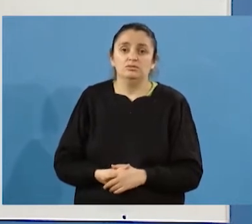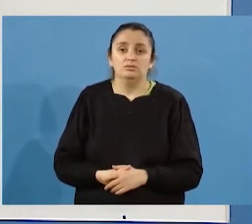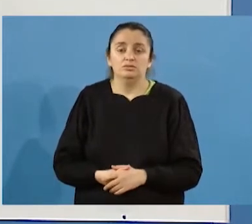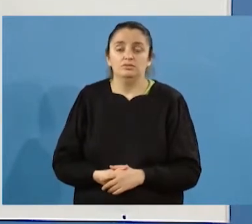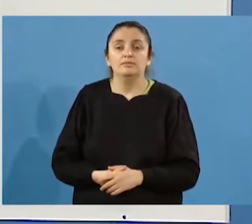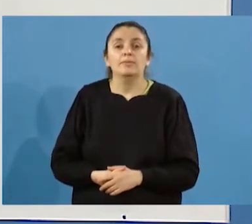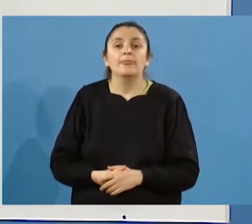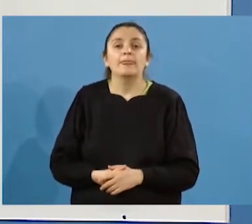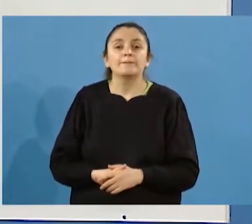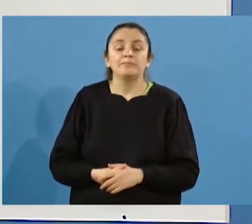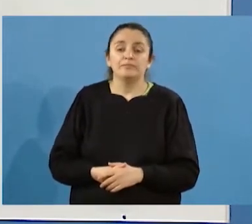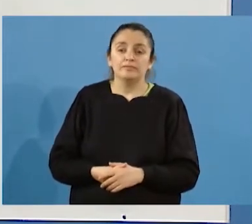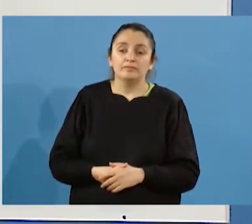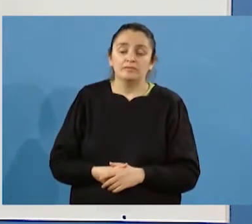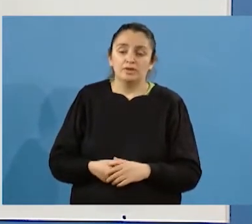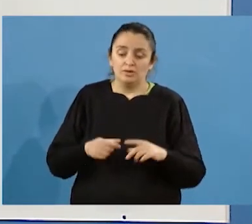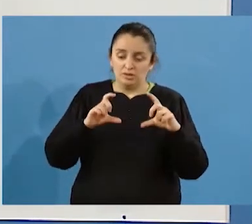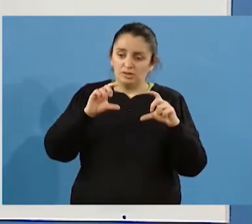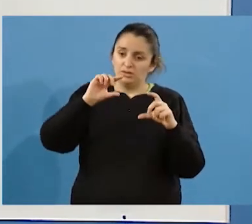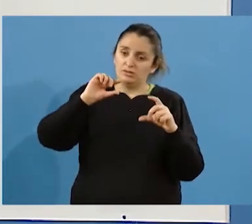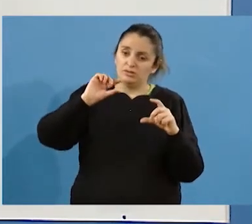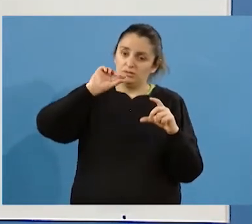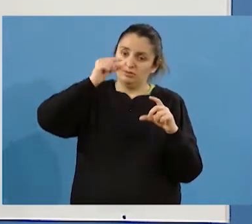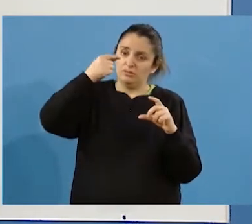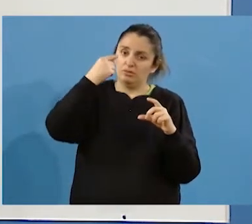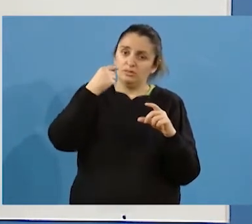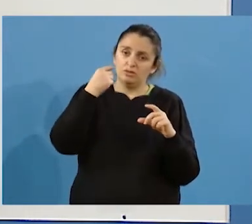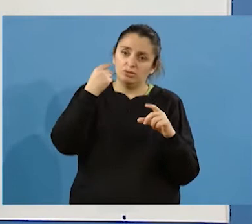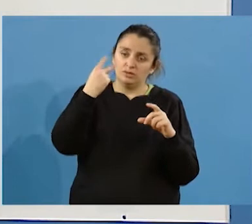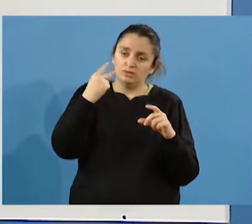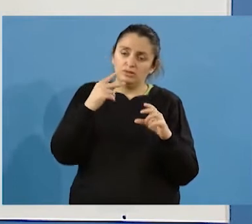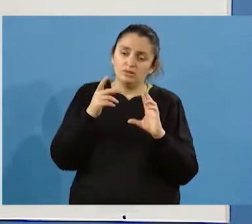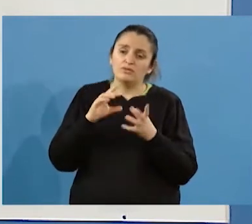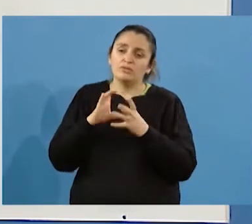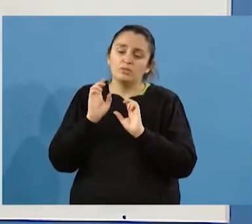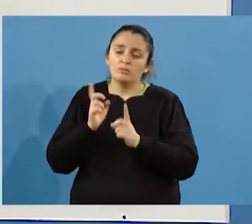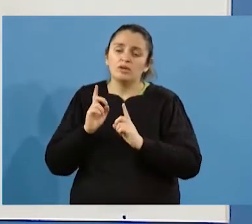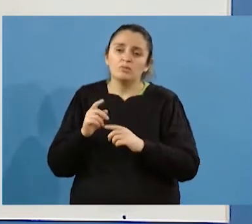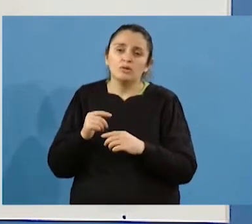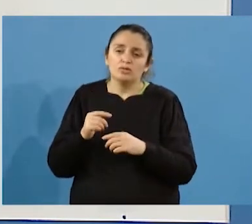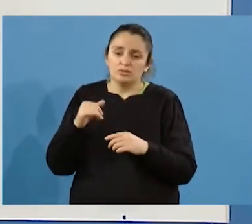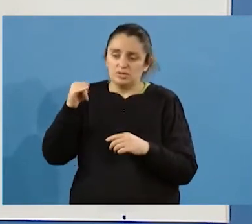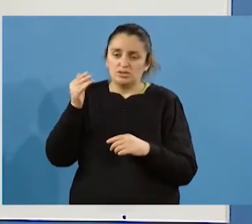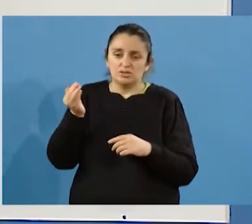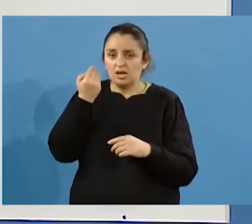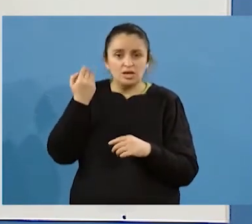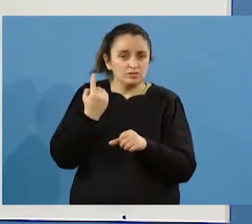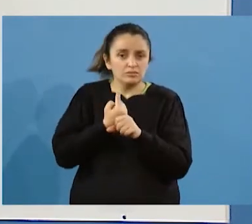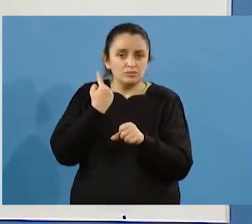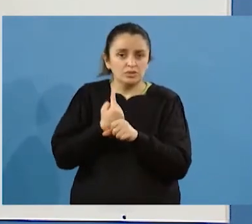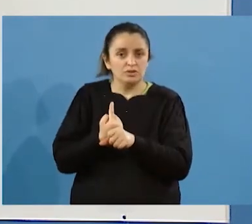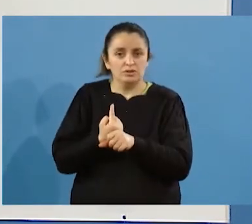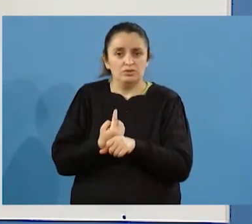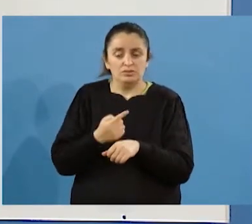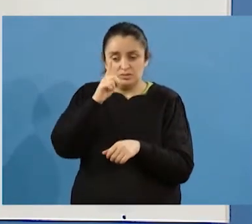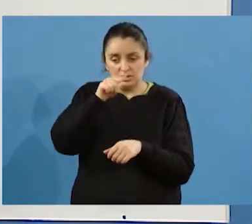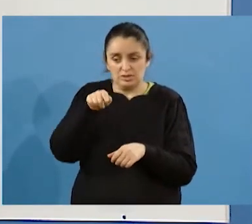y la potencia me dice que tengo que repetirlo de la misma forma no puedo sacarle un signo entonces esta raíz